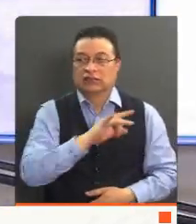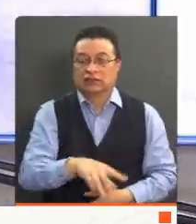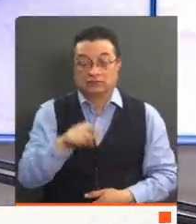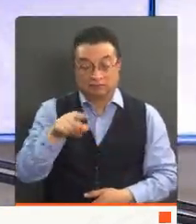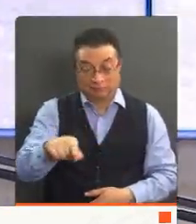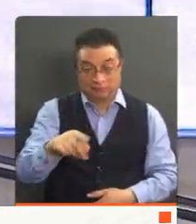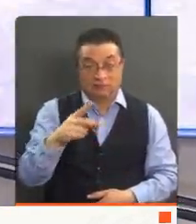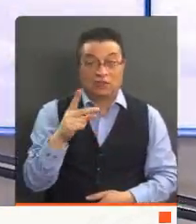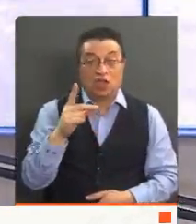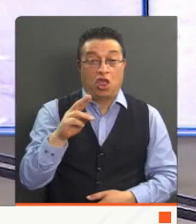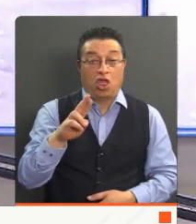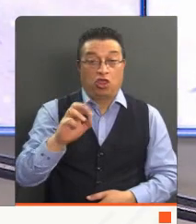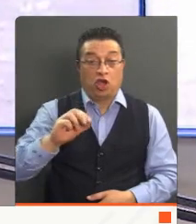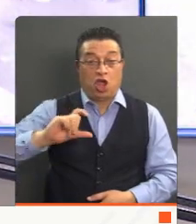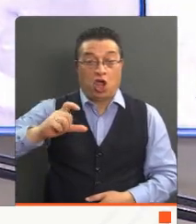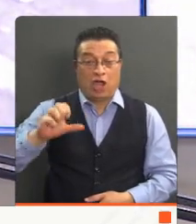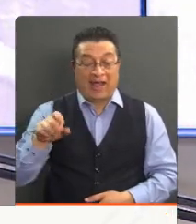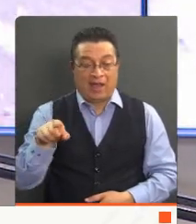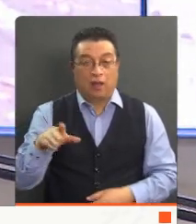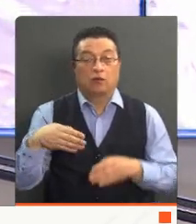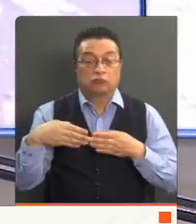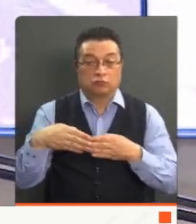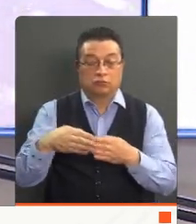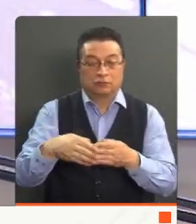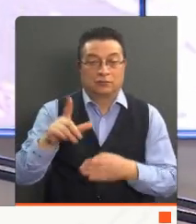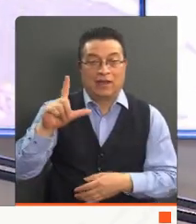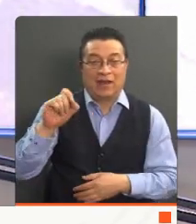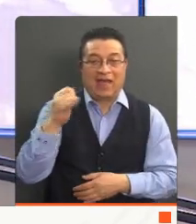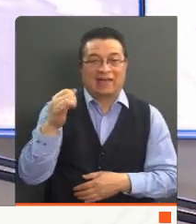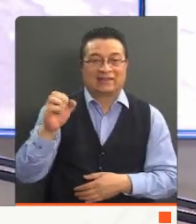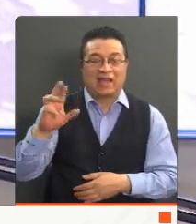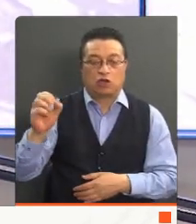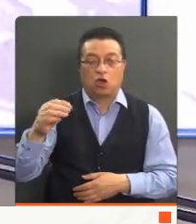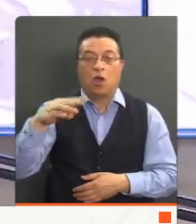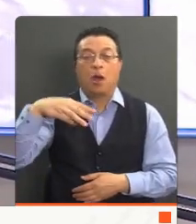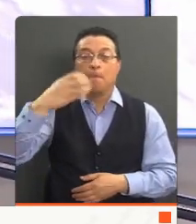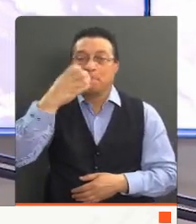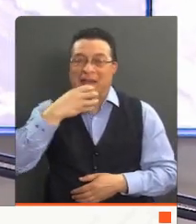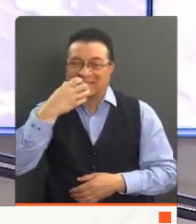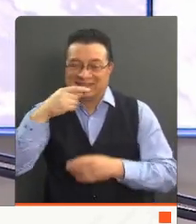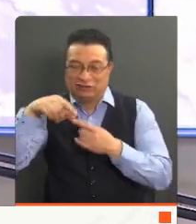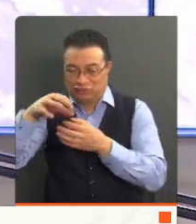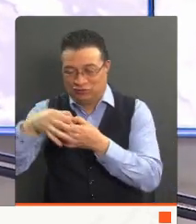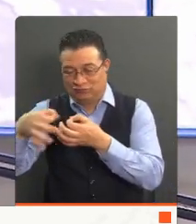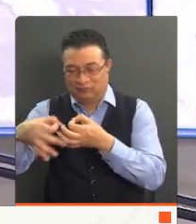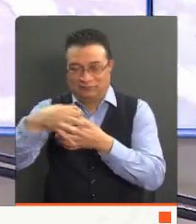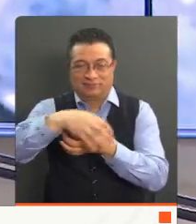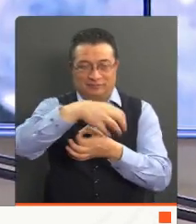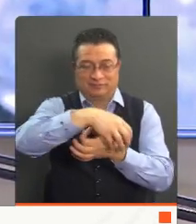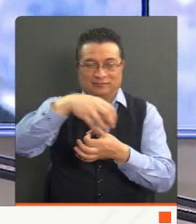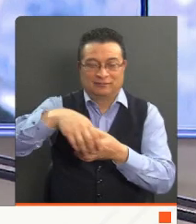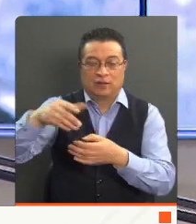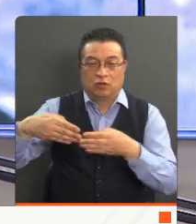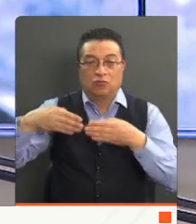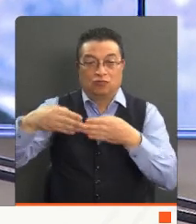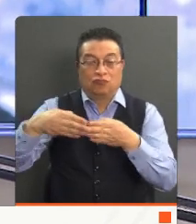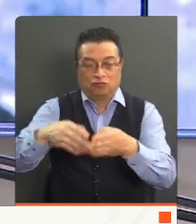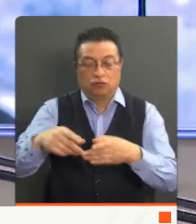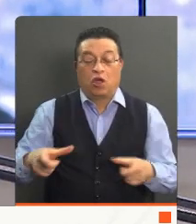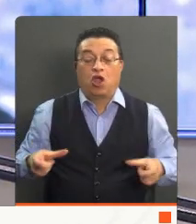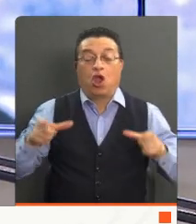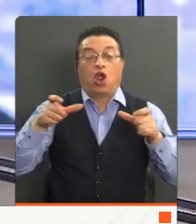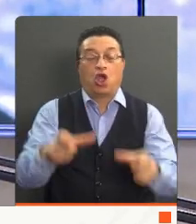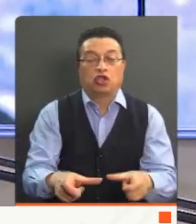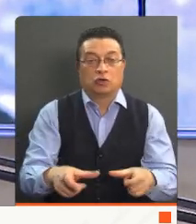venía desde los puertos de lázaro cárdenas y de manzanillo que como ustedes ya saben son puertos que están controlados